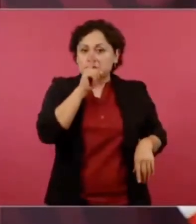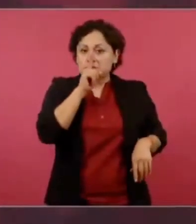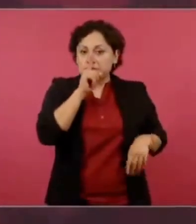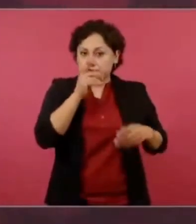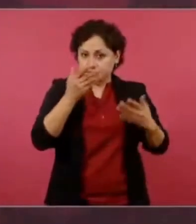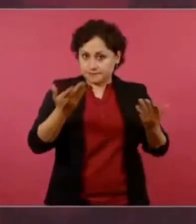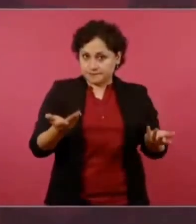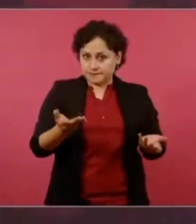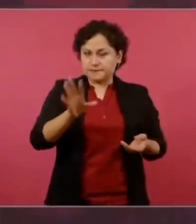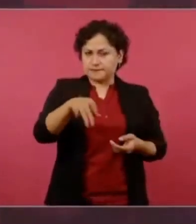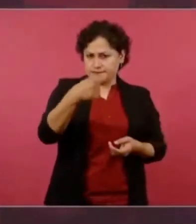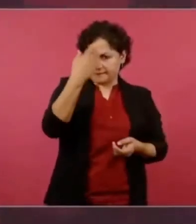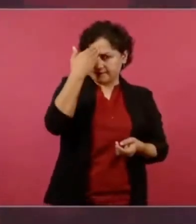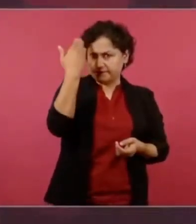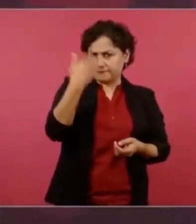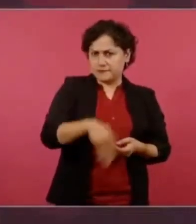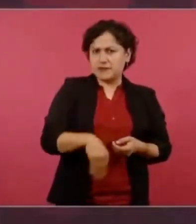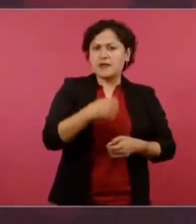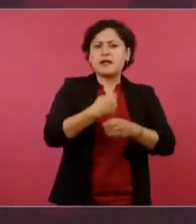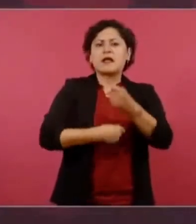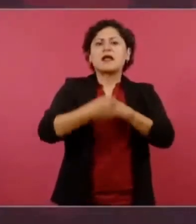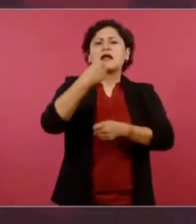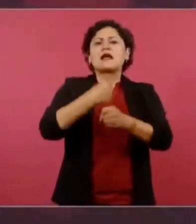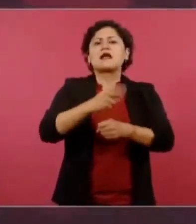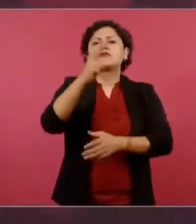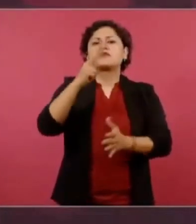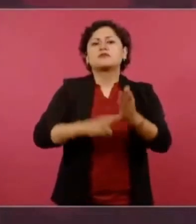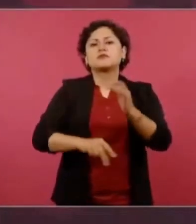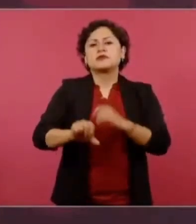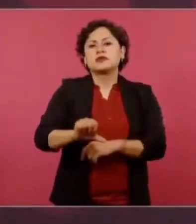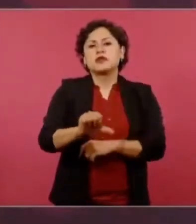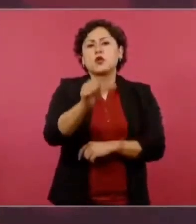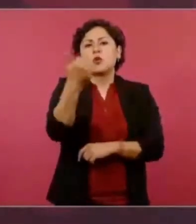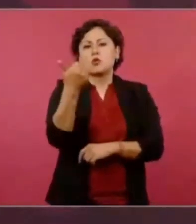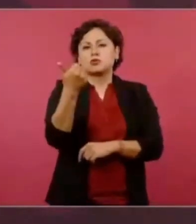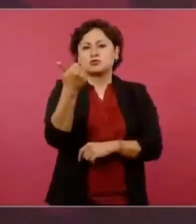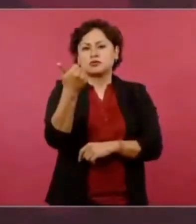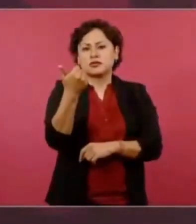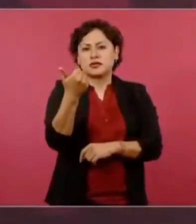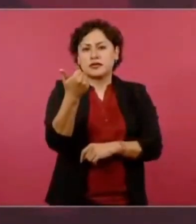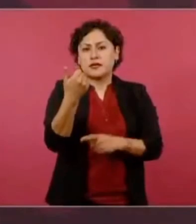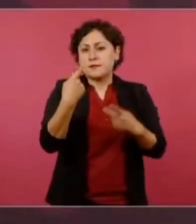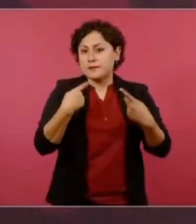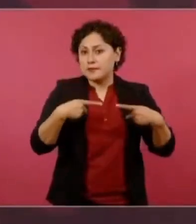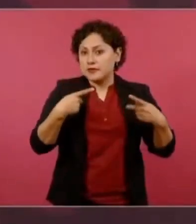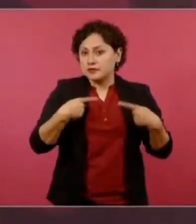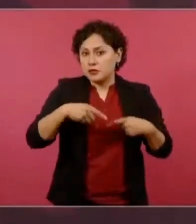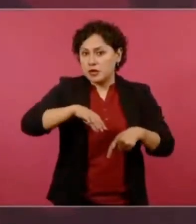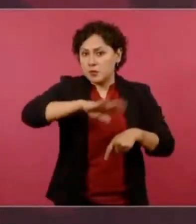2011, que fue el año de mayor letalidad,